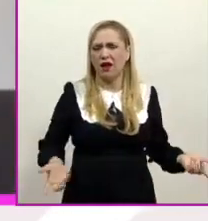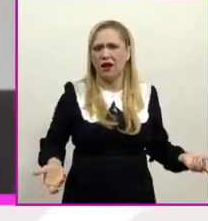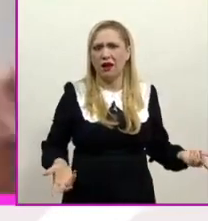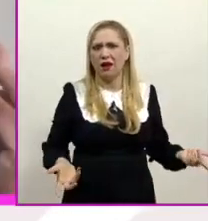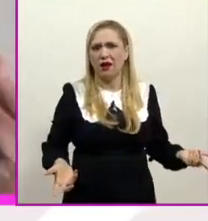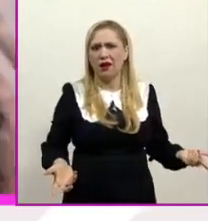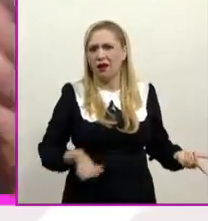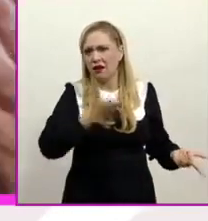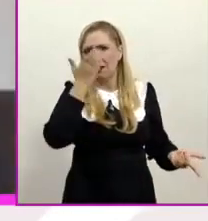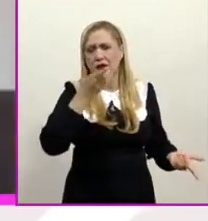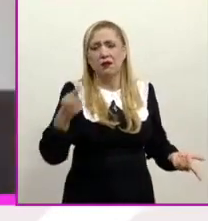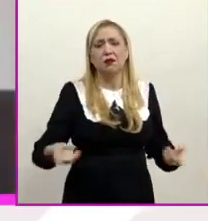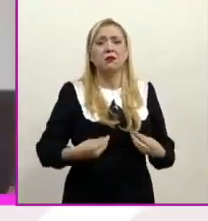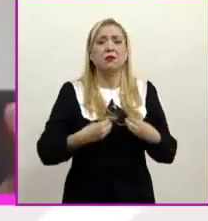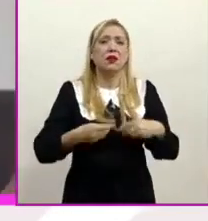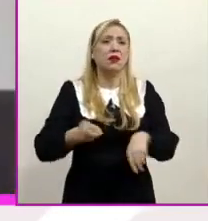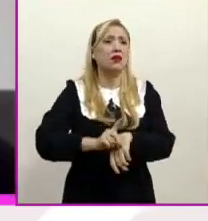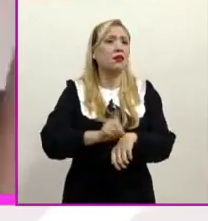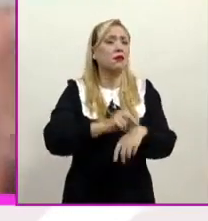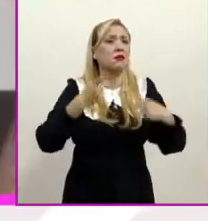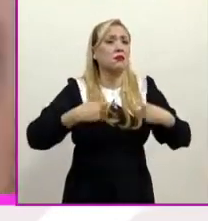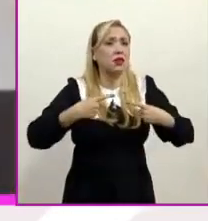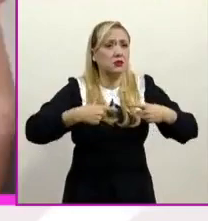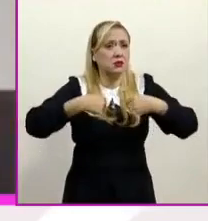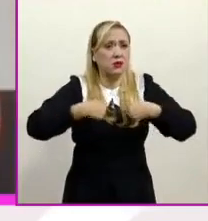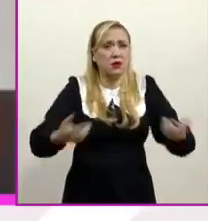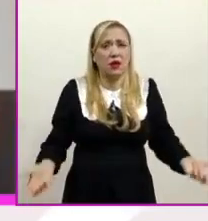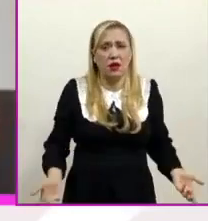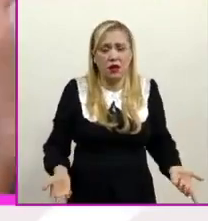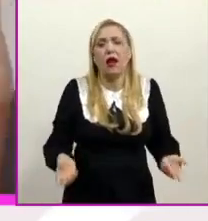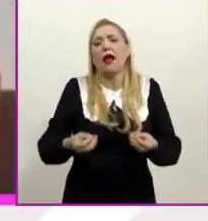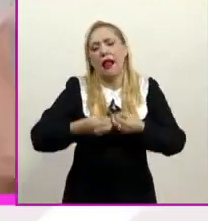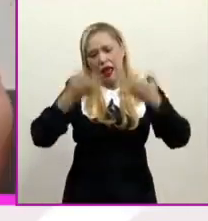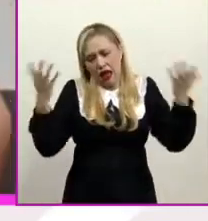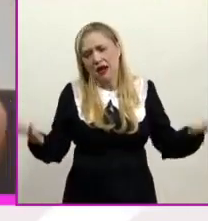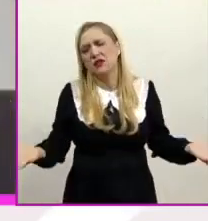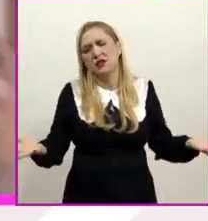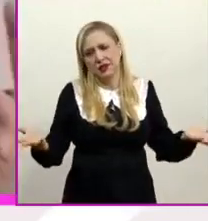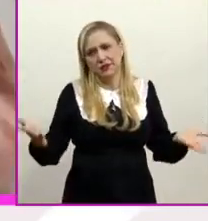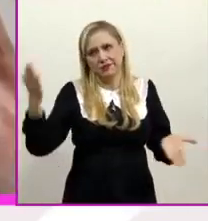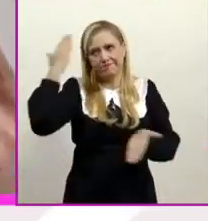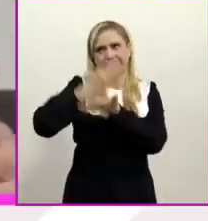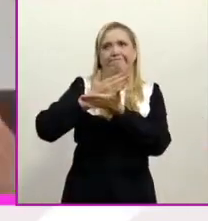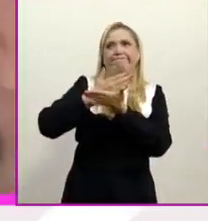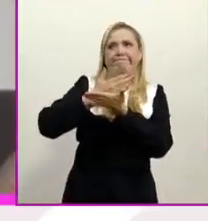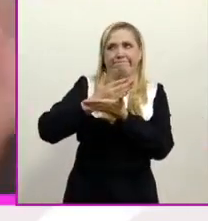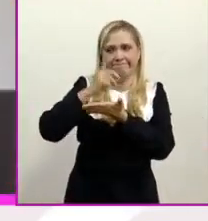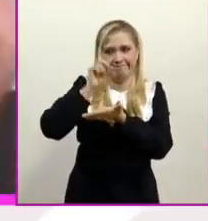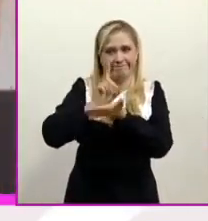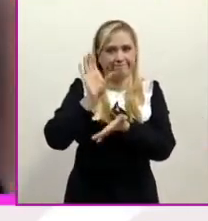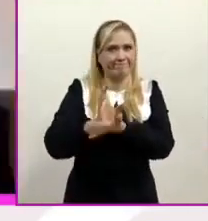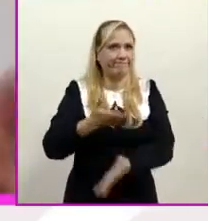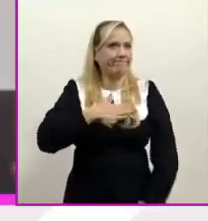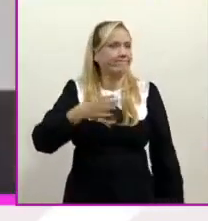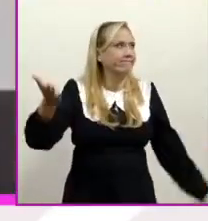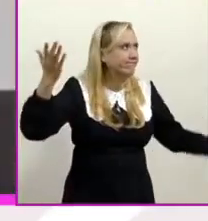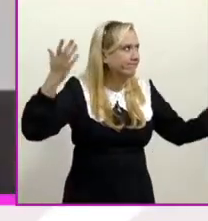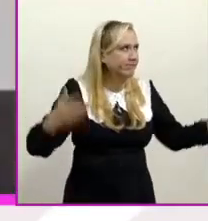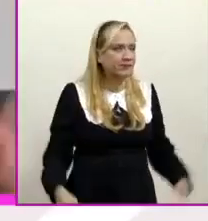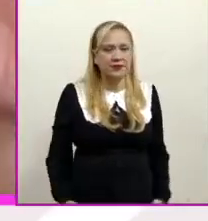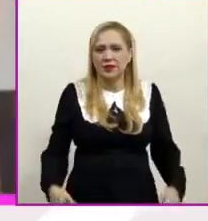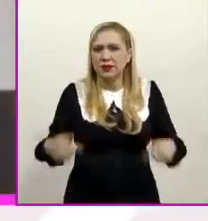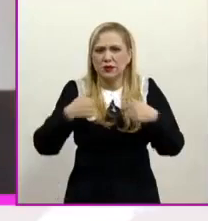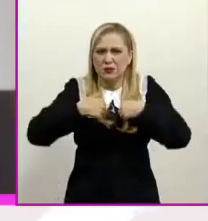normalmente viven en la vida, como personas. Por supuesto que les atraviesan estas opresiones y son importantes, pero antes que eso son